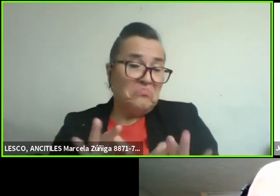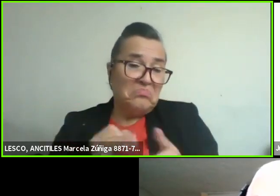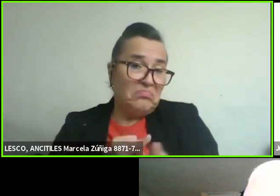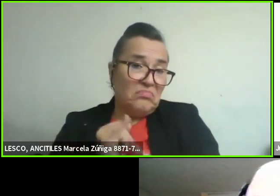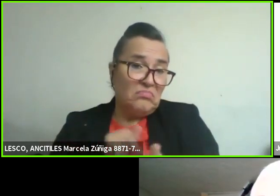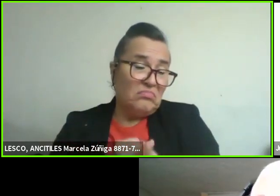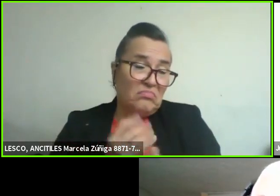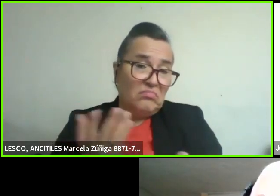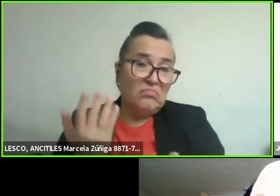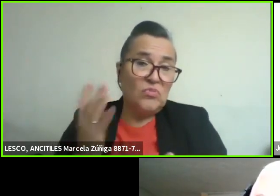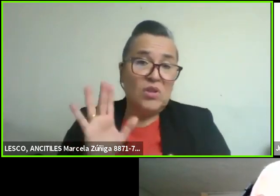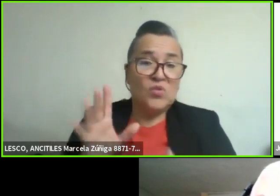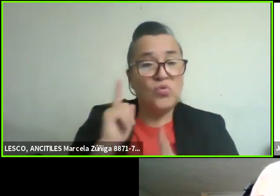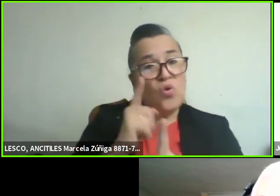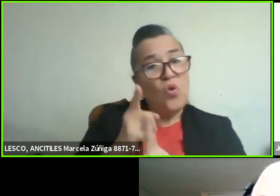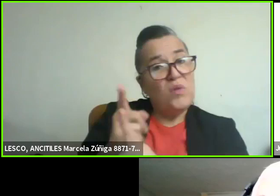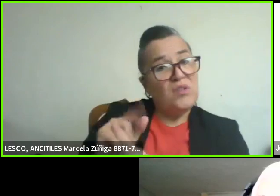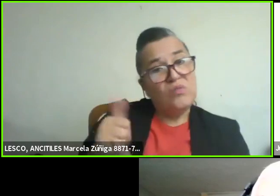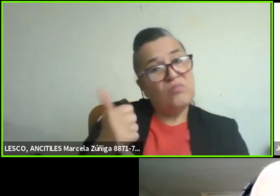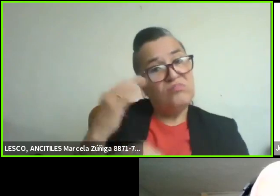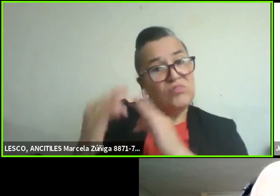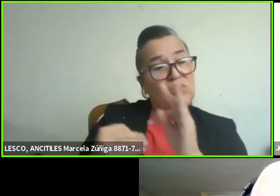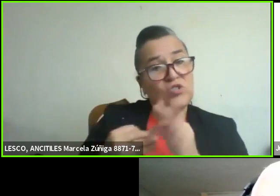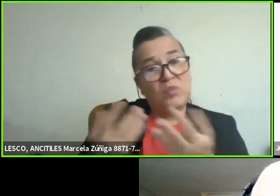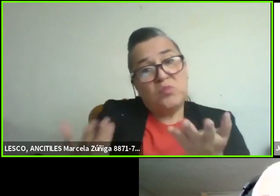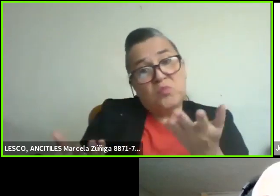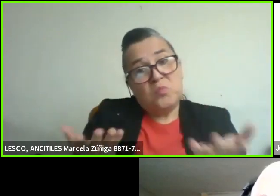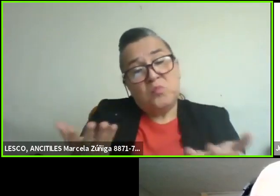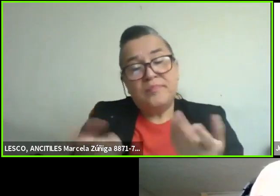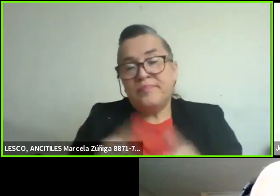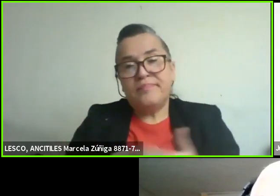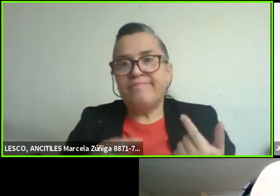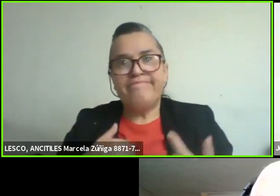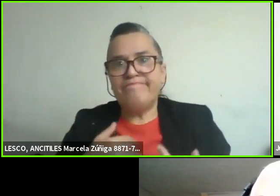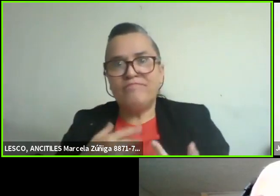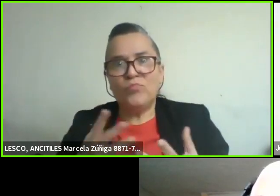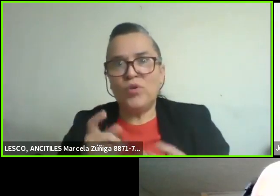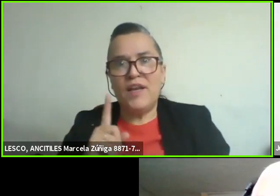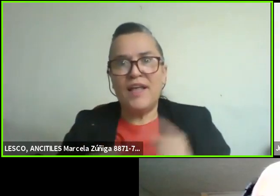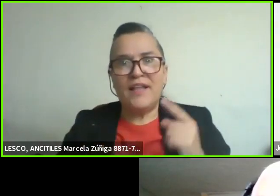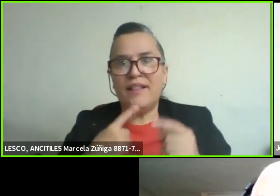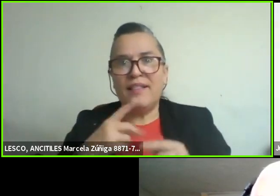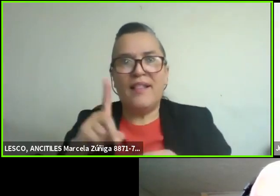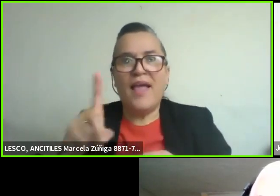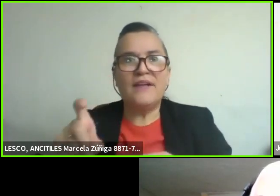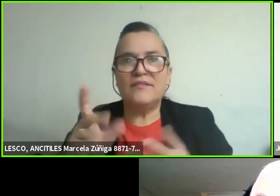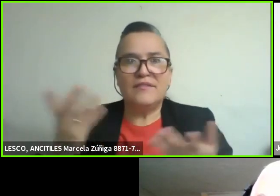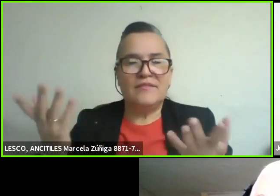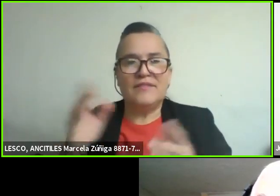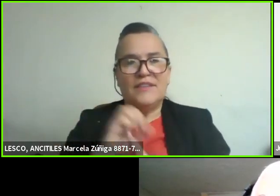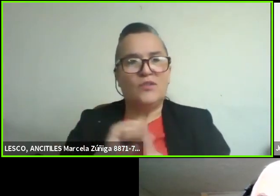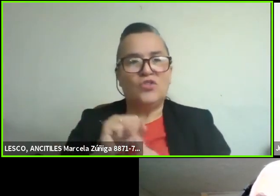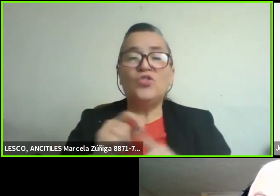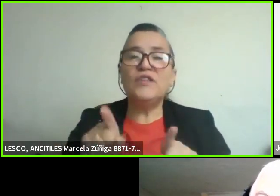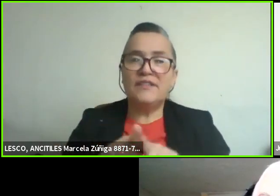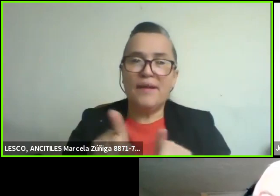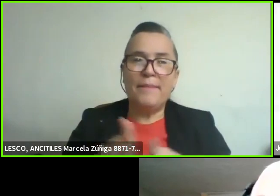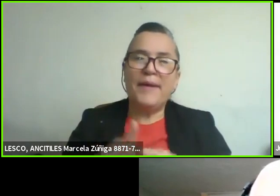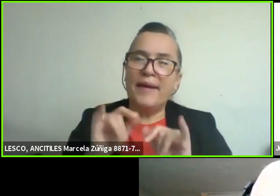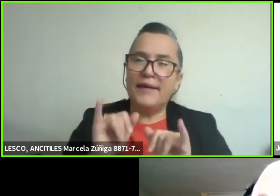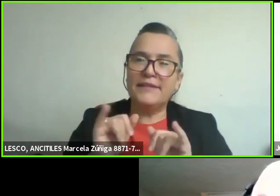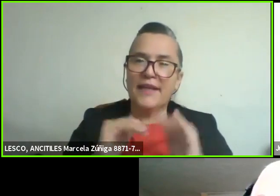porque sus objetivos son de otro tipo de manera que no me atrevería a ser un diagnóstico de esa situación y creo que también hay